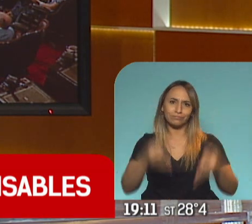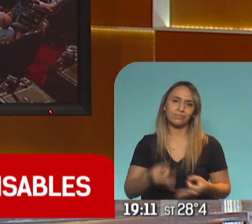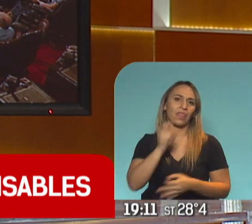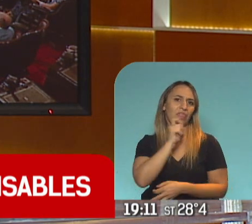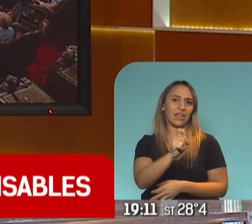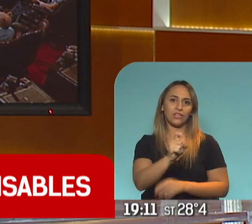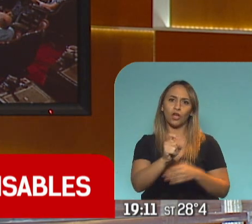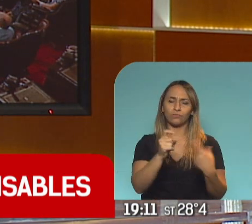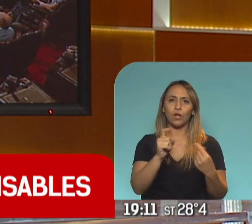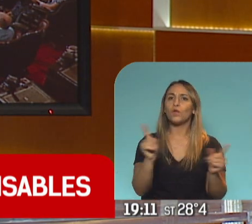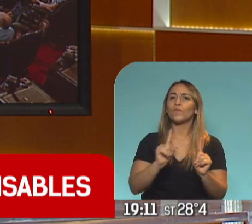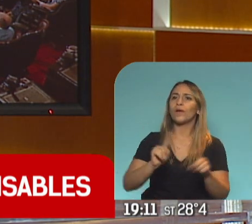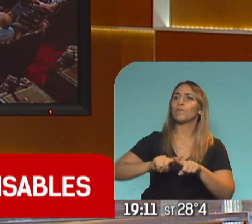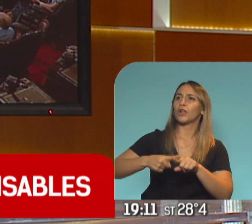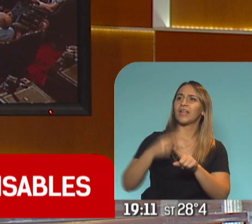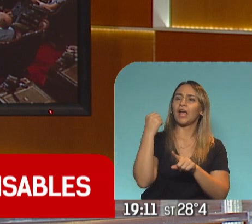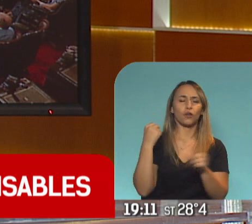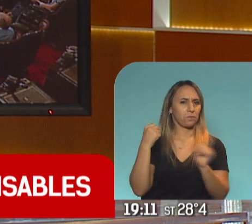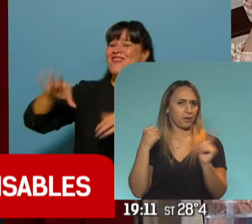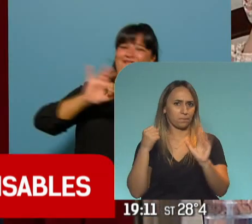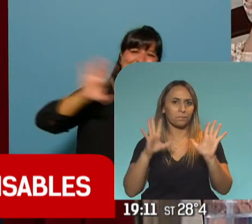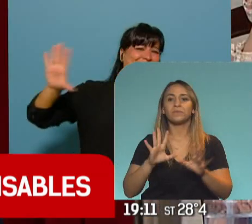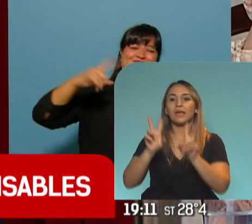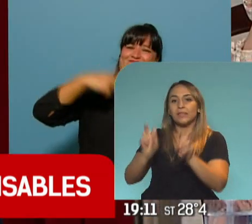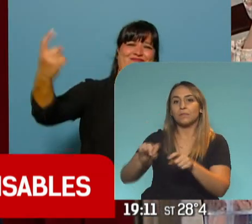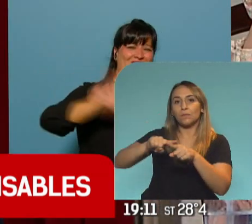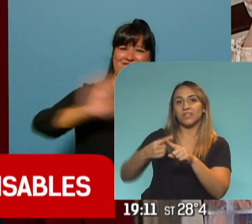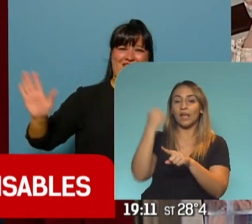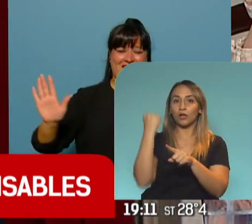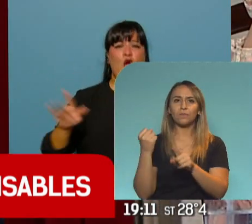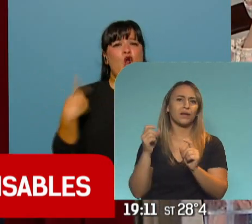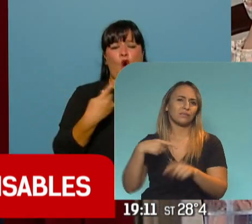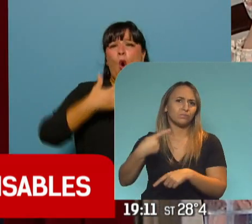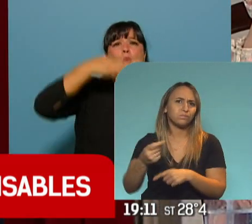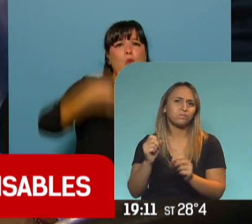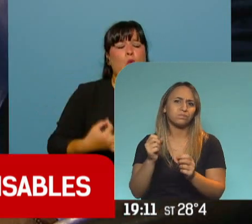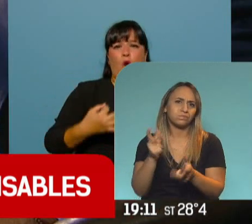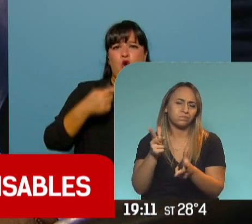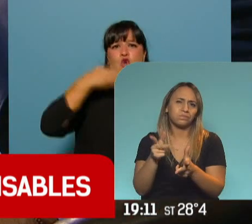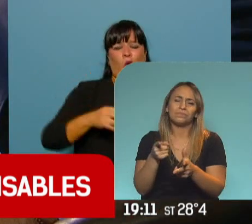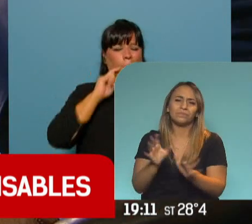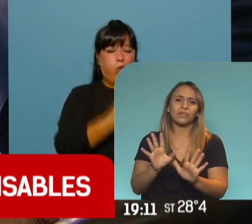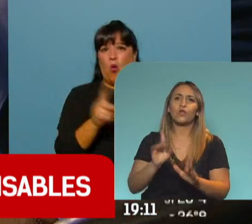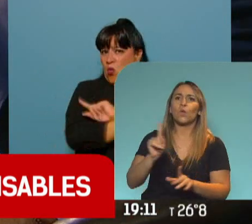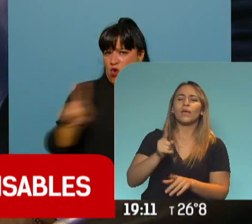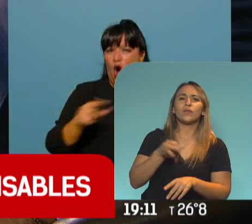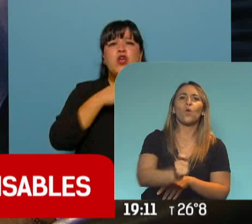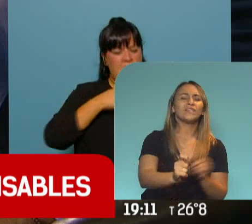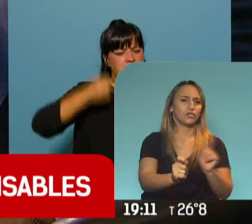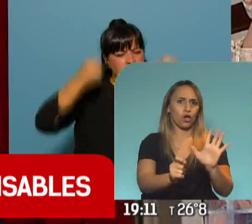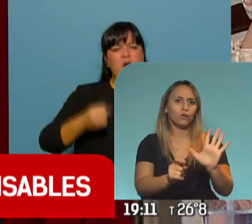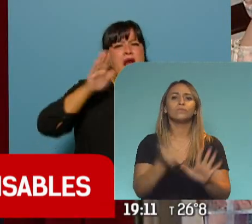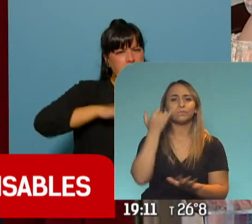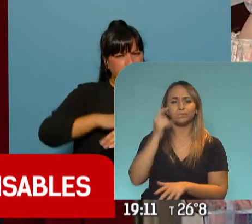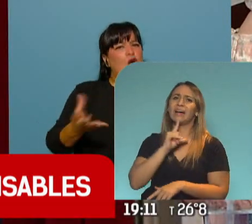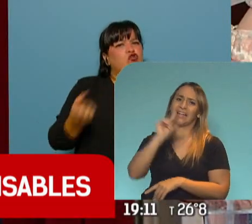no es con una cuestión de política económica, porque las cuestiones de política económica, lo hemos dicho siempre, no son judiciables. De hecho, hemos criticado la causa